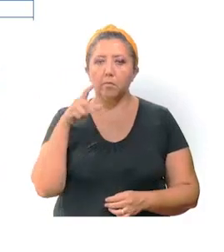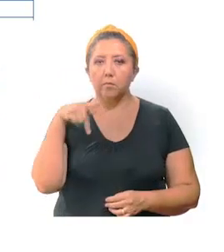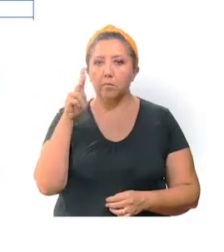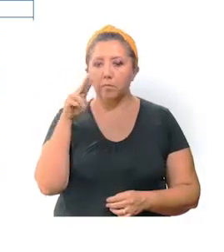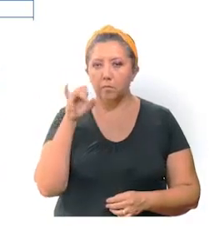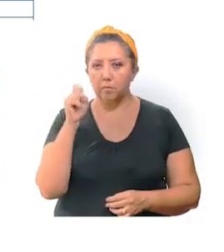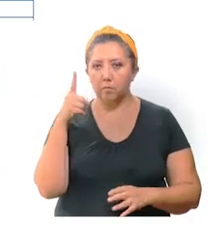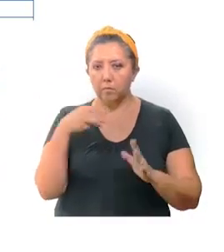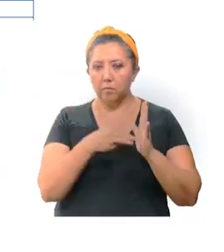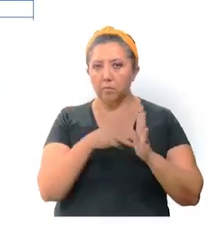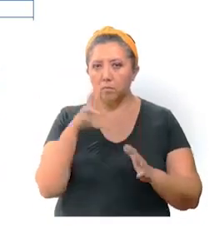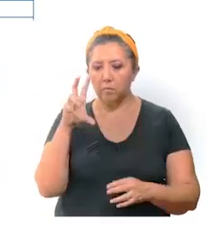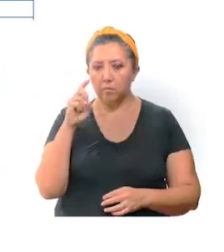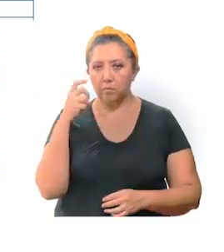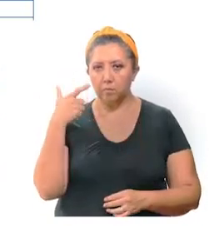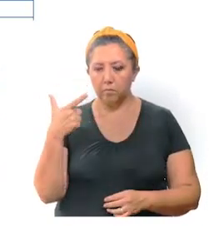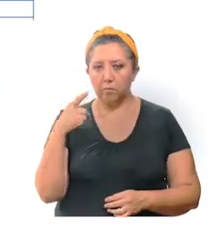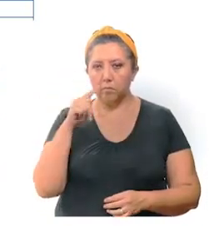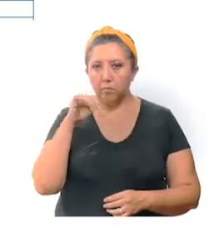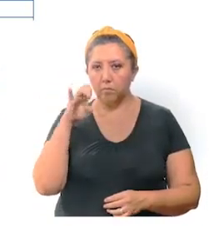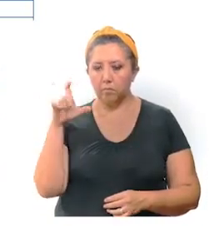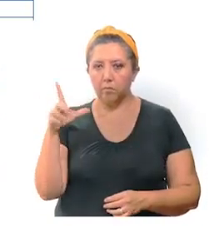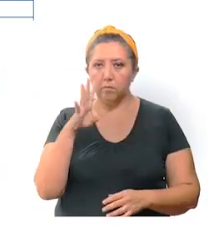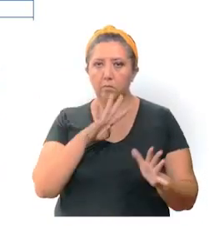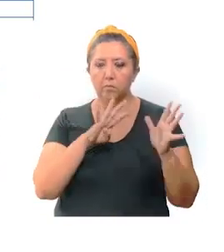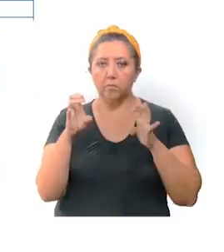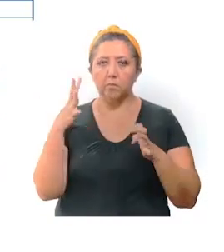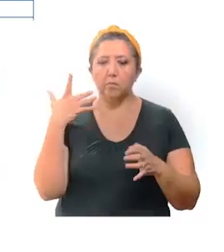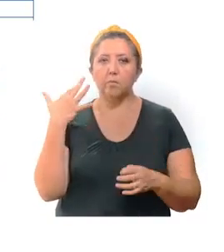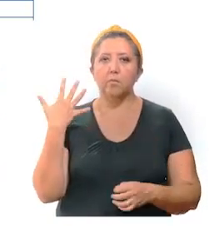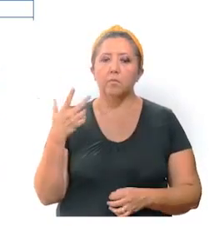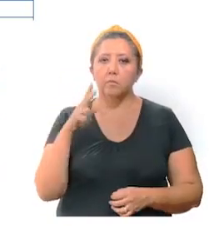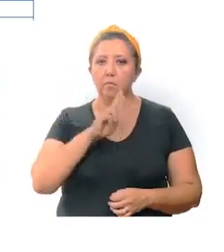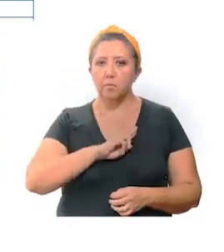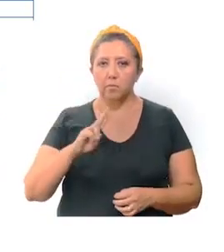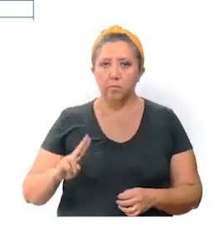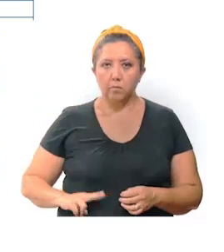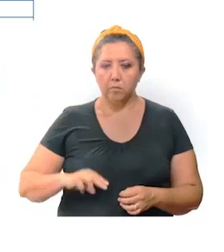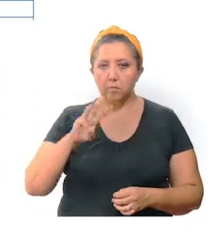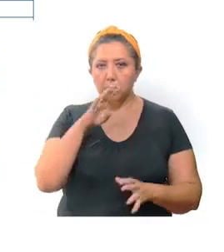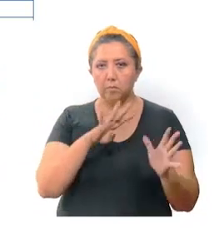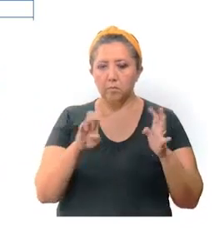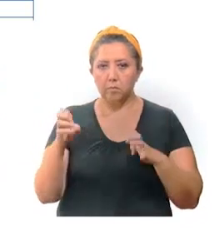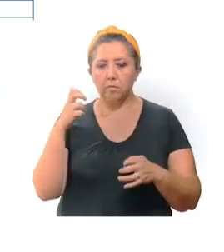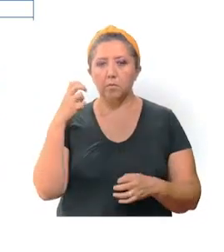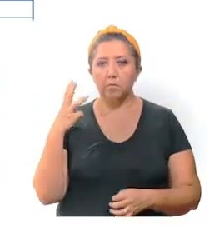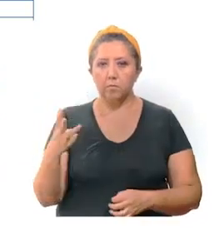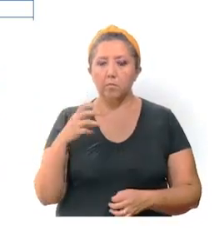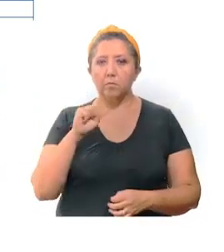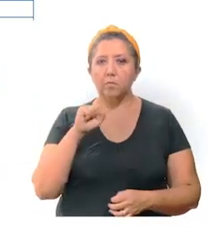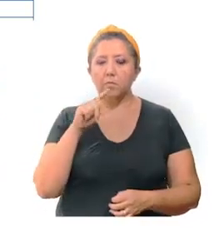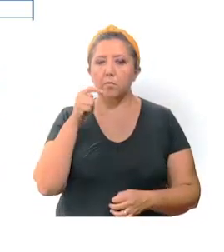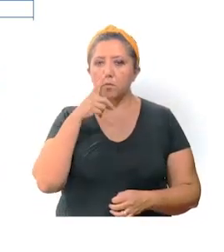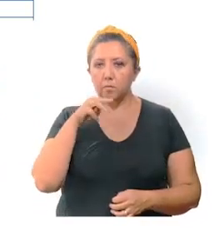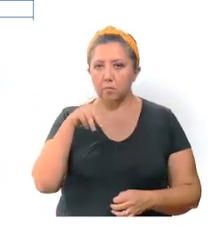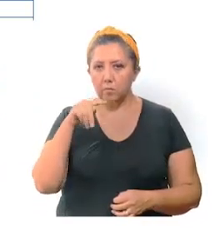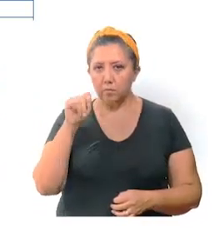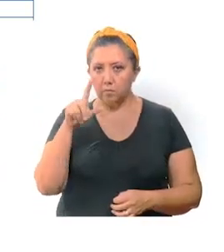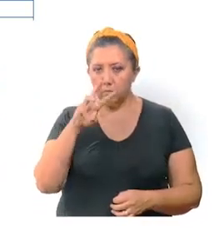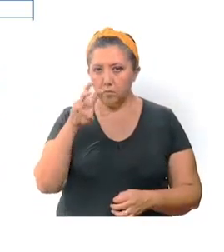con 1,037, Ticul con 955, Umán 903, Tecash 600,